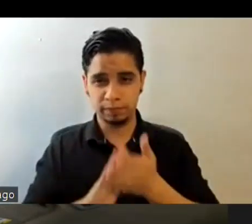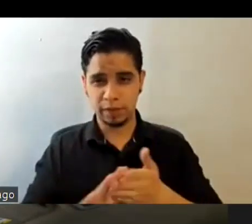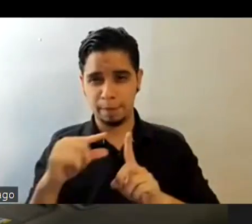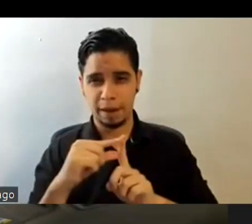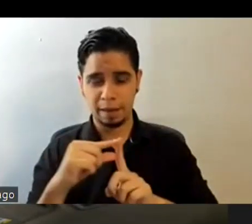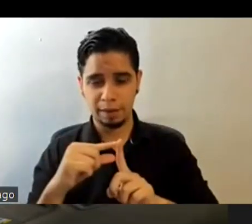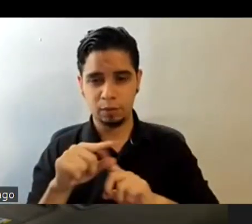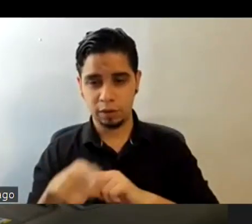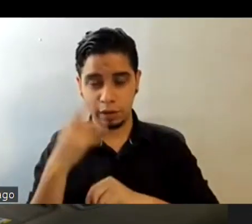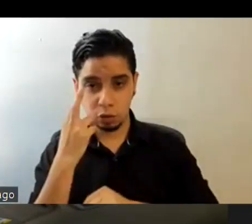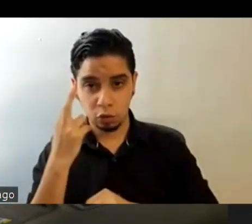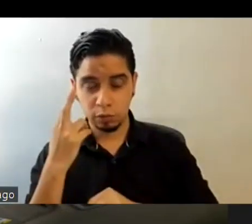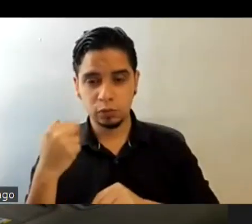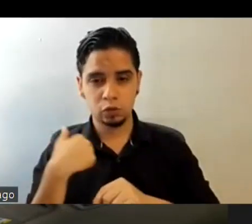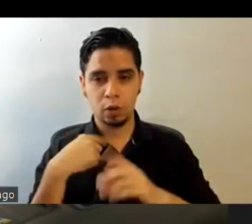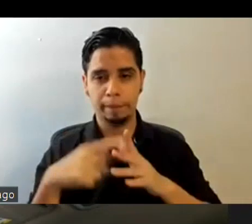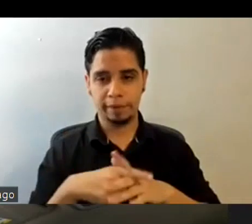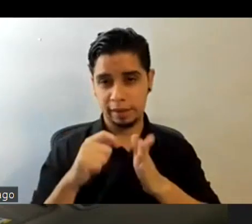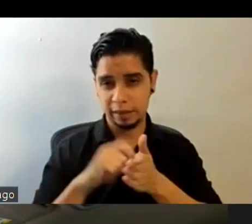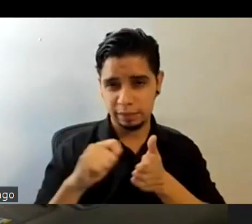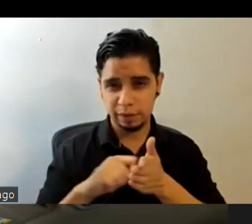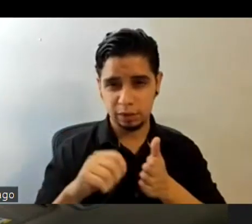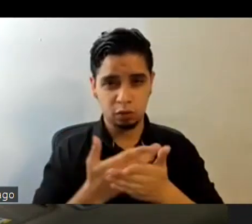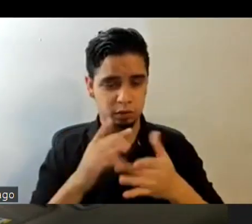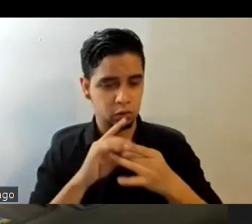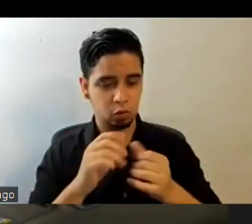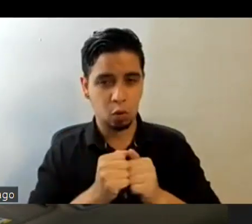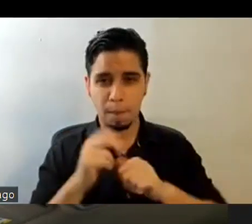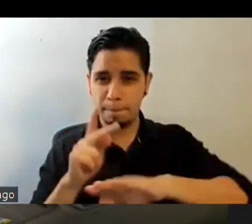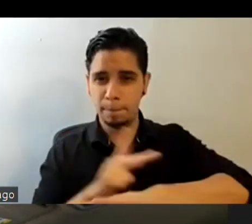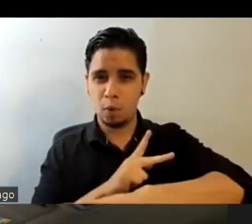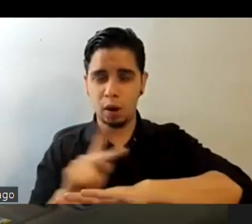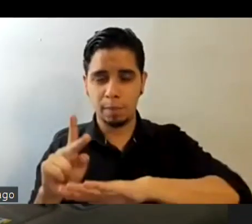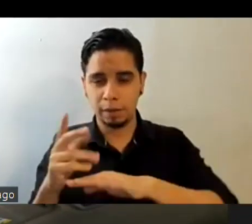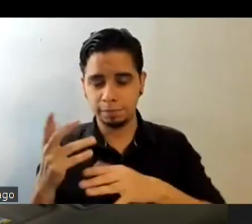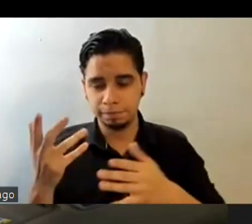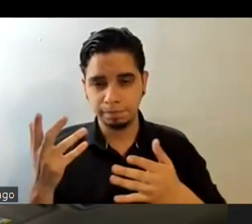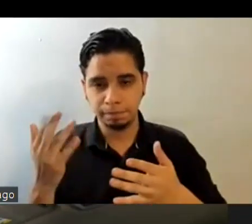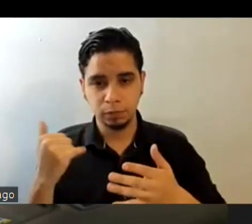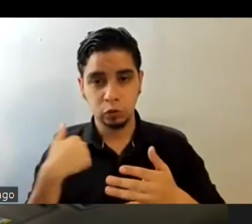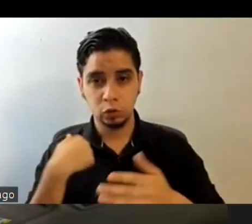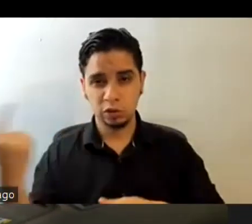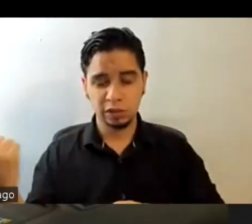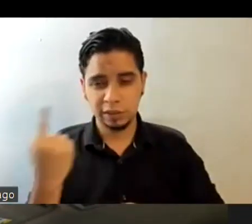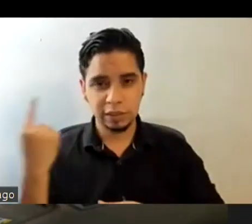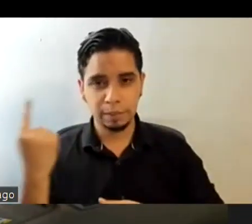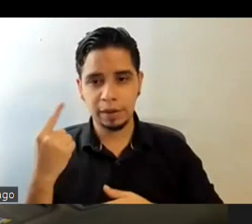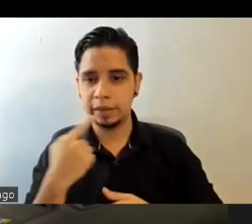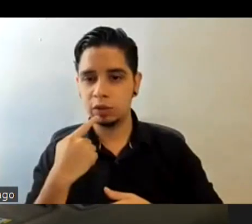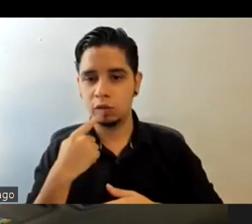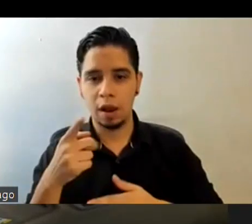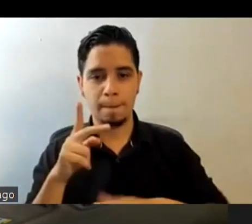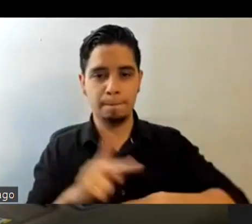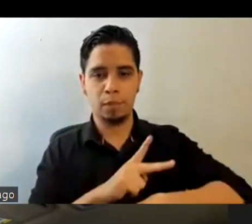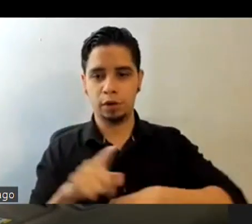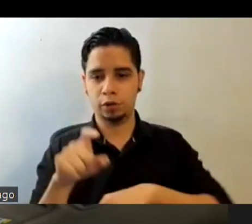que por ahí también, pues yo empecé a escribir algunos poemas, porque yo siempre he dicho que el poeta tiene que